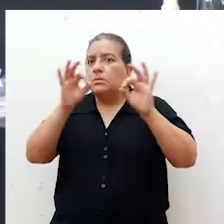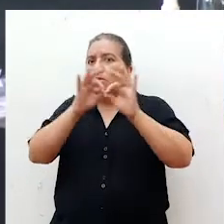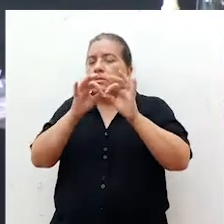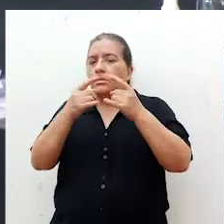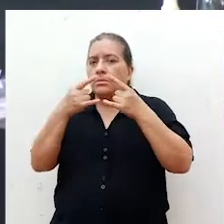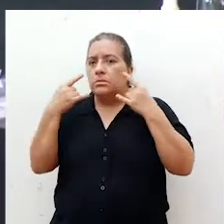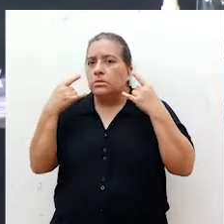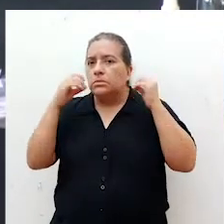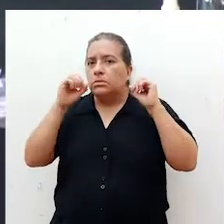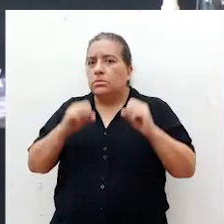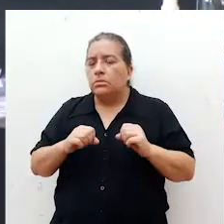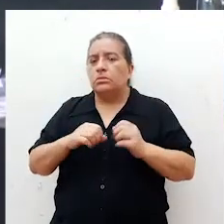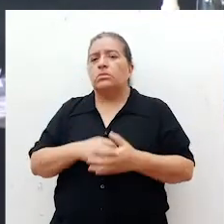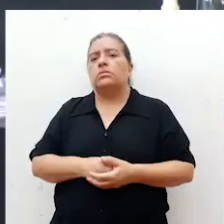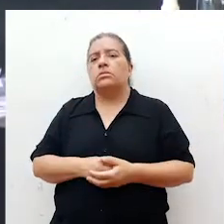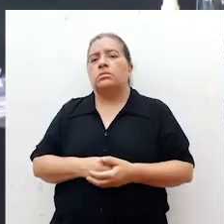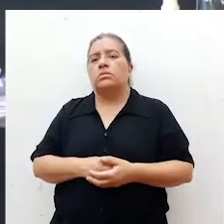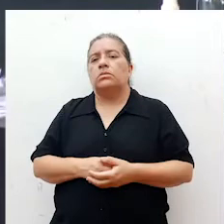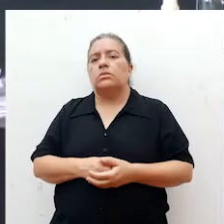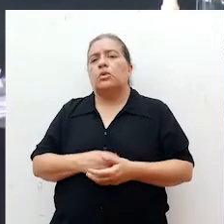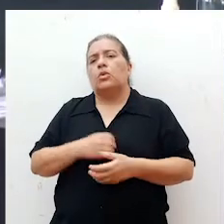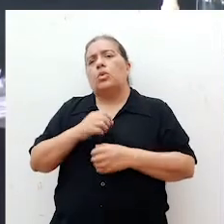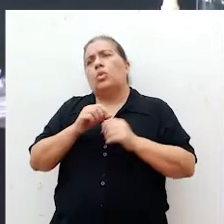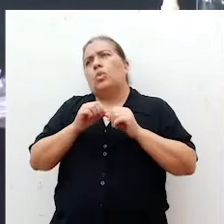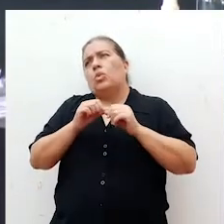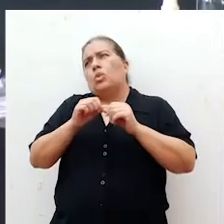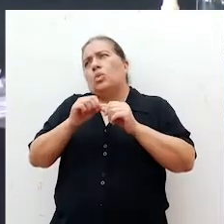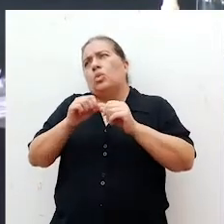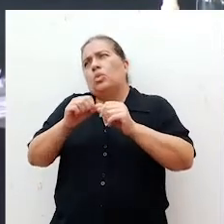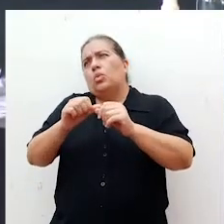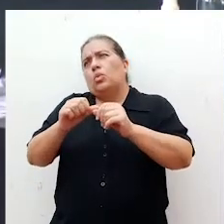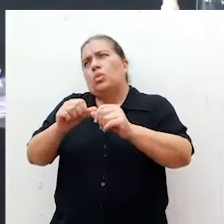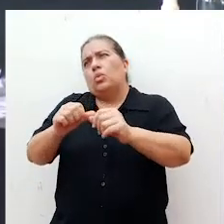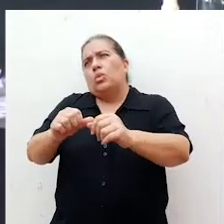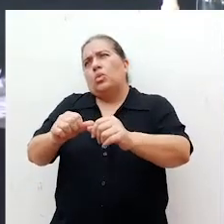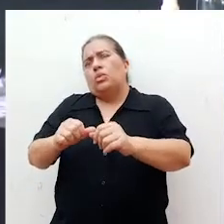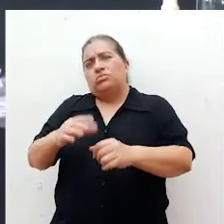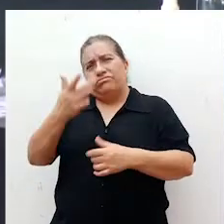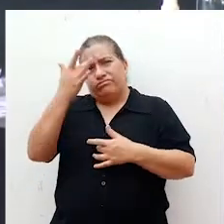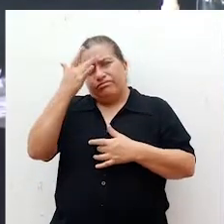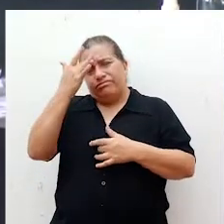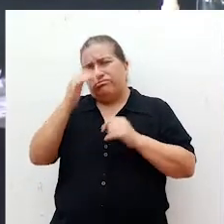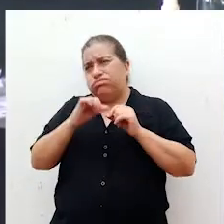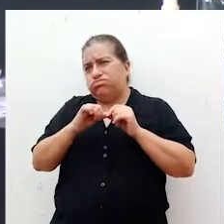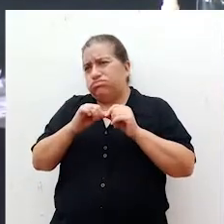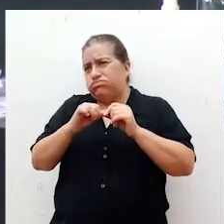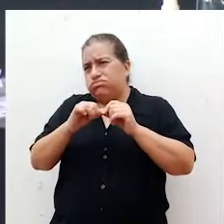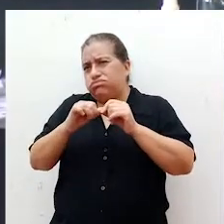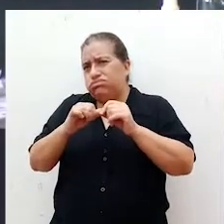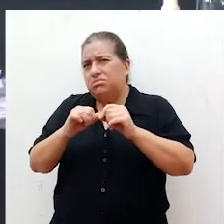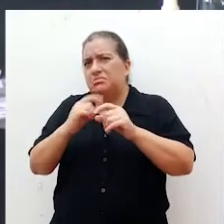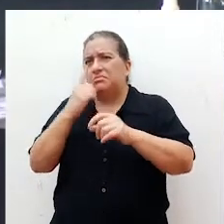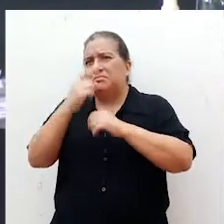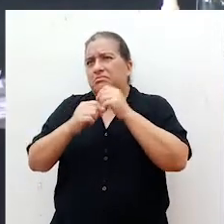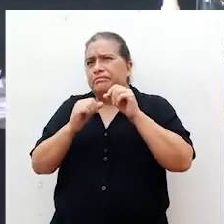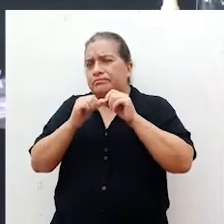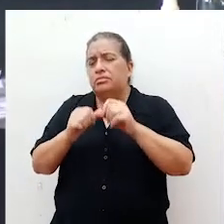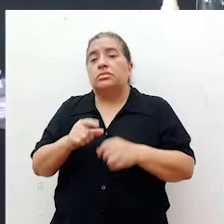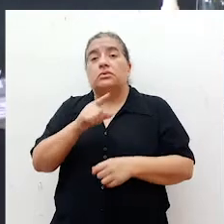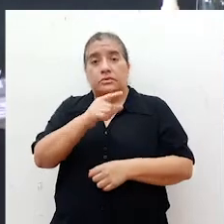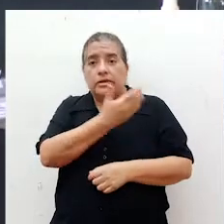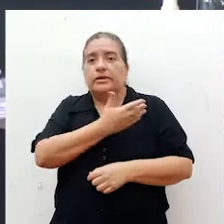dicho que esto era lo más valioso, que iba a durar muchos meses y probablemente más de un